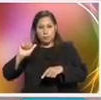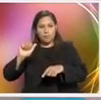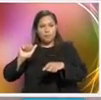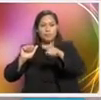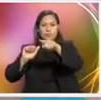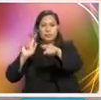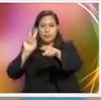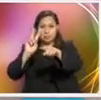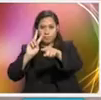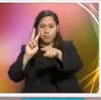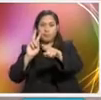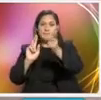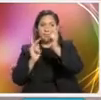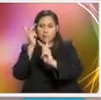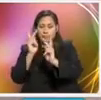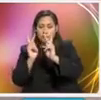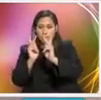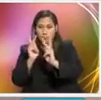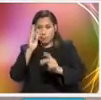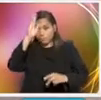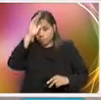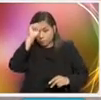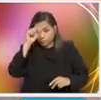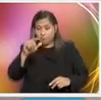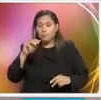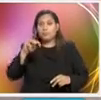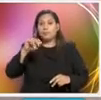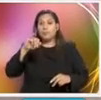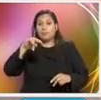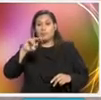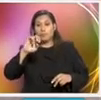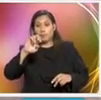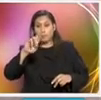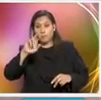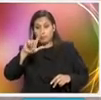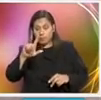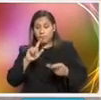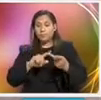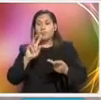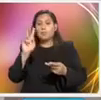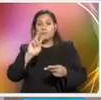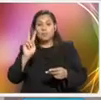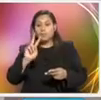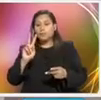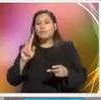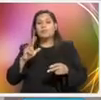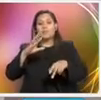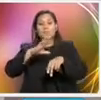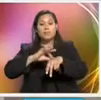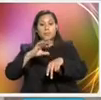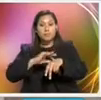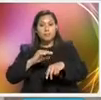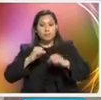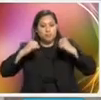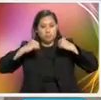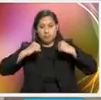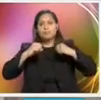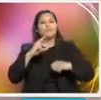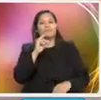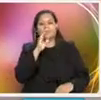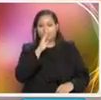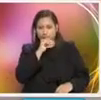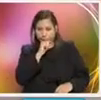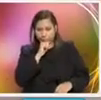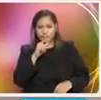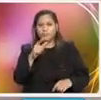de vitaminas. Acuérdense que sin minerales ni vitaminas no podemos subir masa muscular. Entonces, estos 3 elementos, tanto